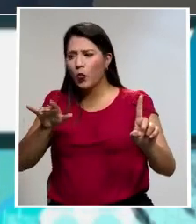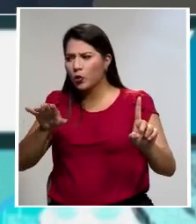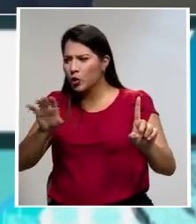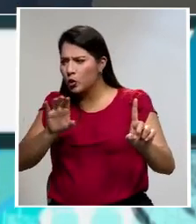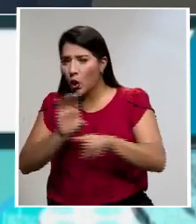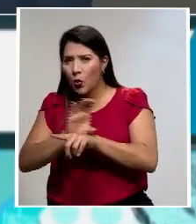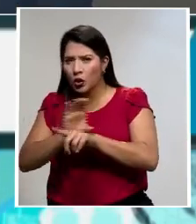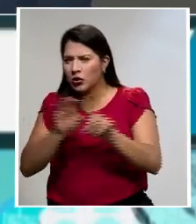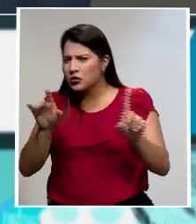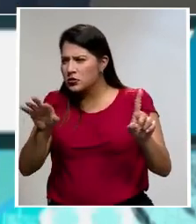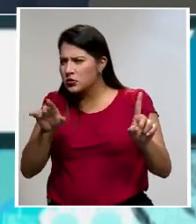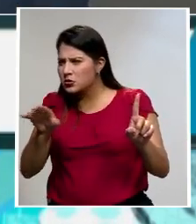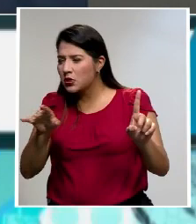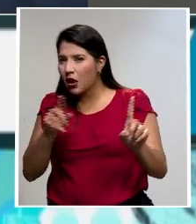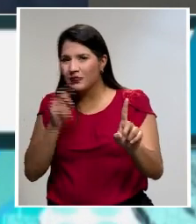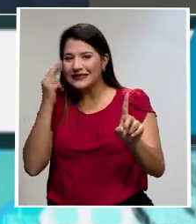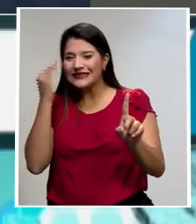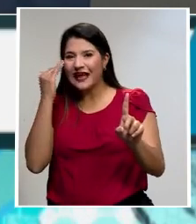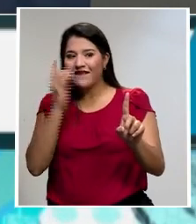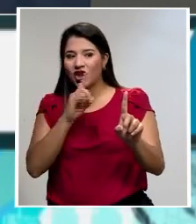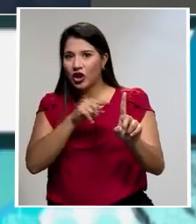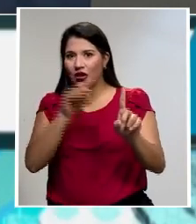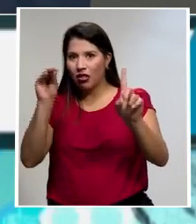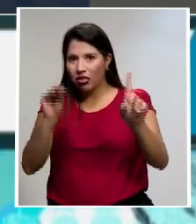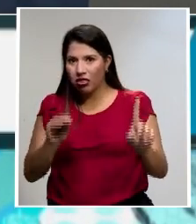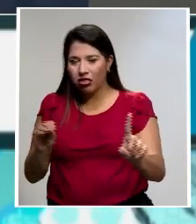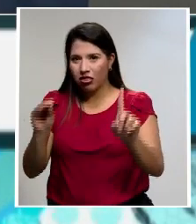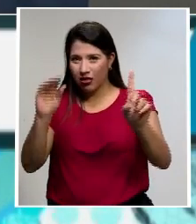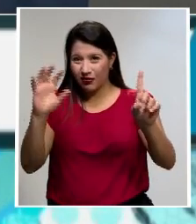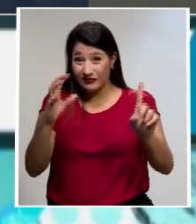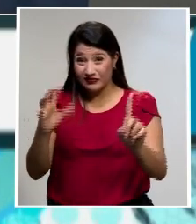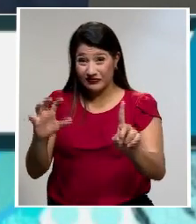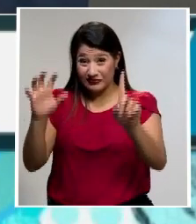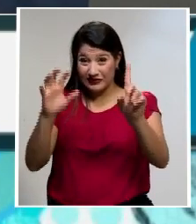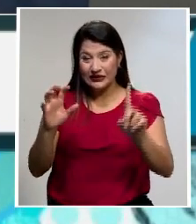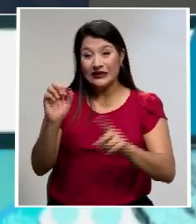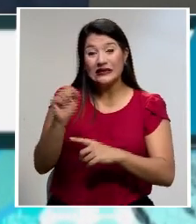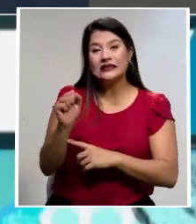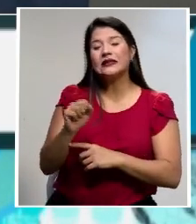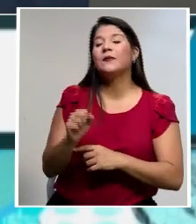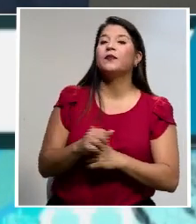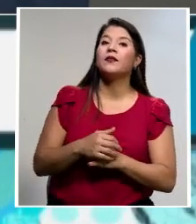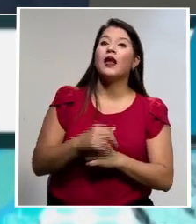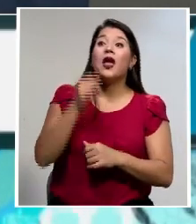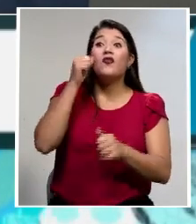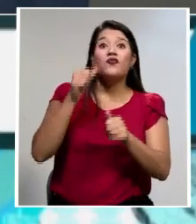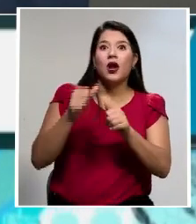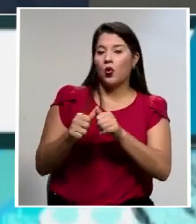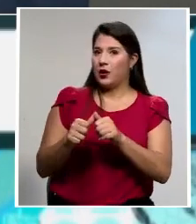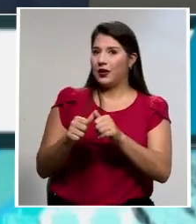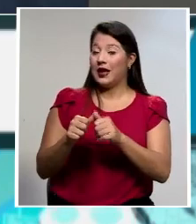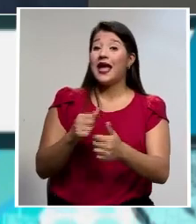que la prisión preventiva debe ser el último recurso. Y es que hay que recordar que la prisión preventiva no es un anticipo de